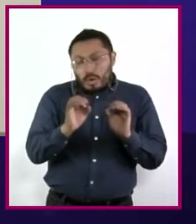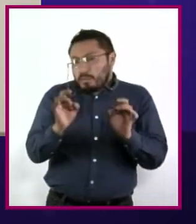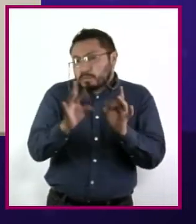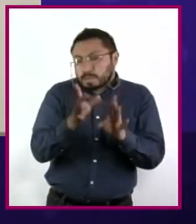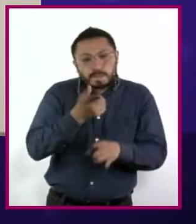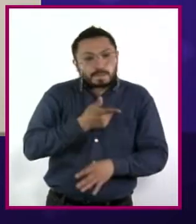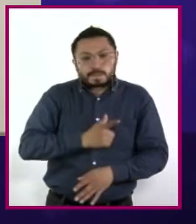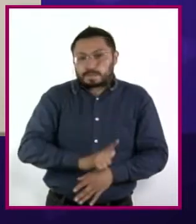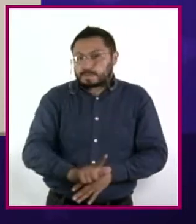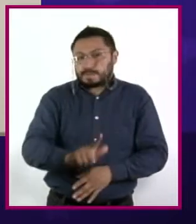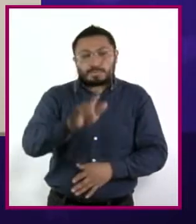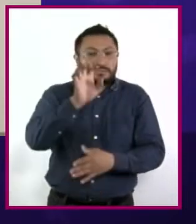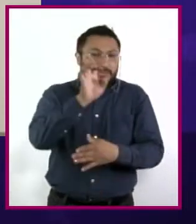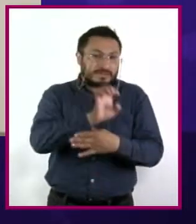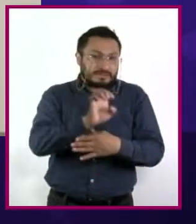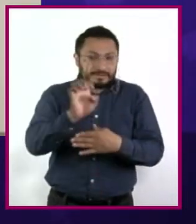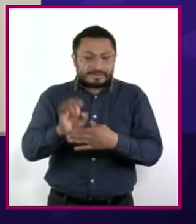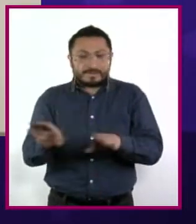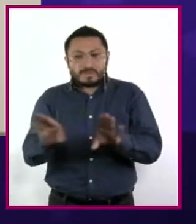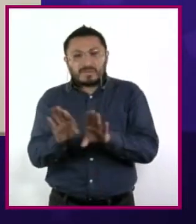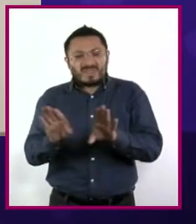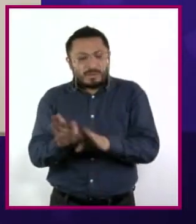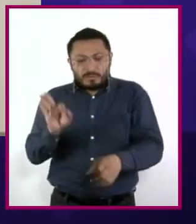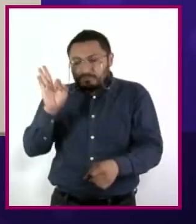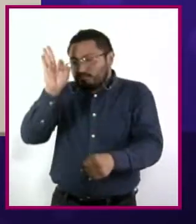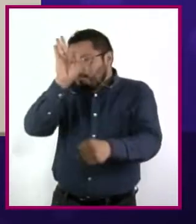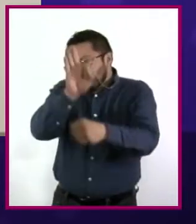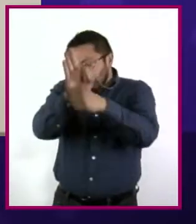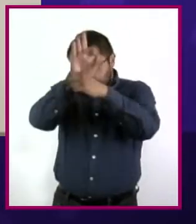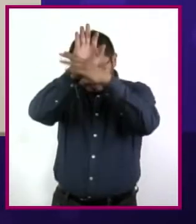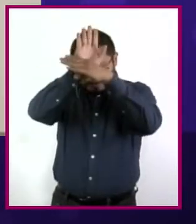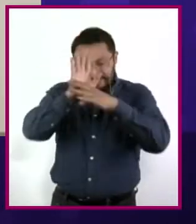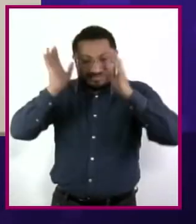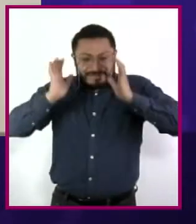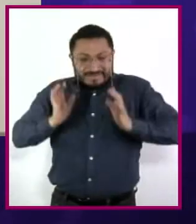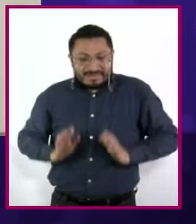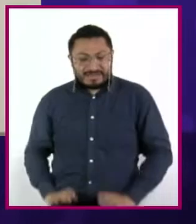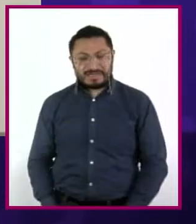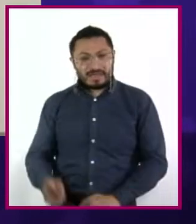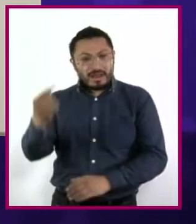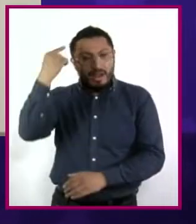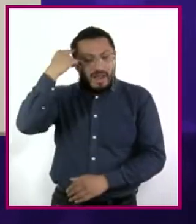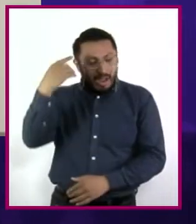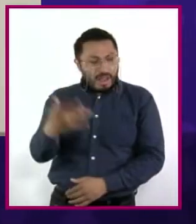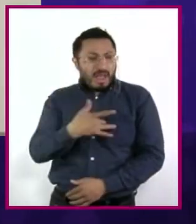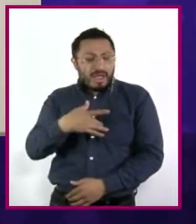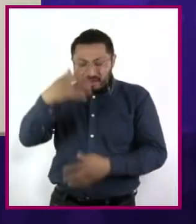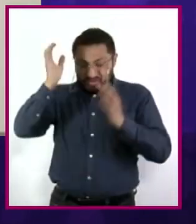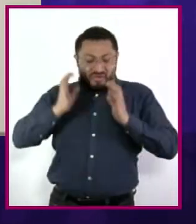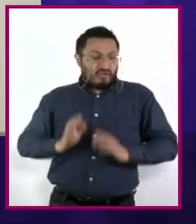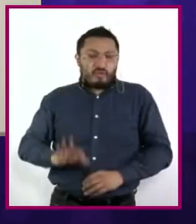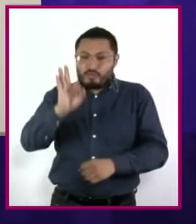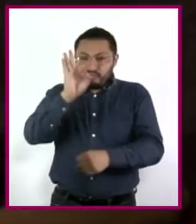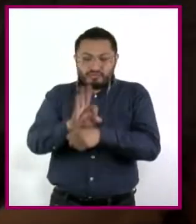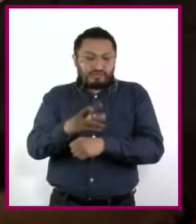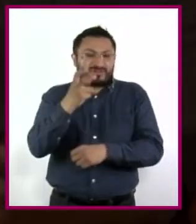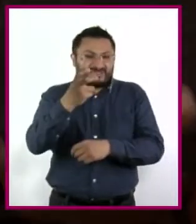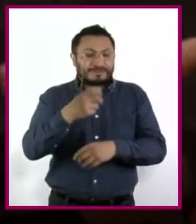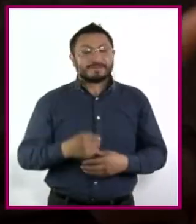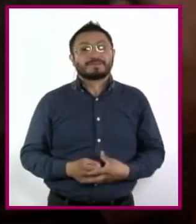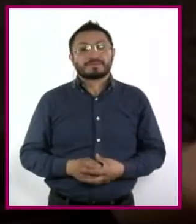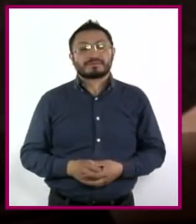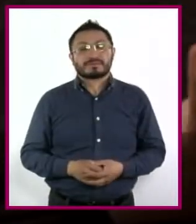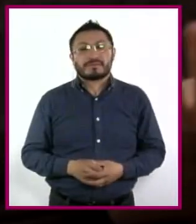y entonces entra en acción esa defensa que nos va a permitir enfrentarnos a esa situación de riesgo.